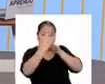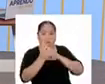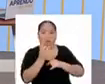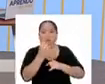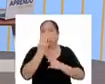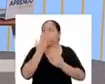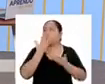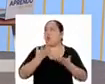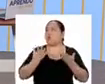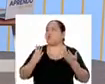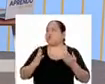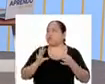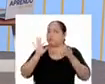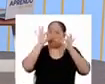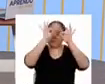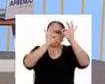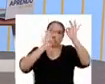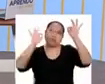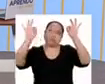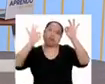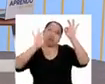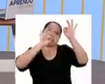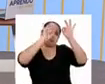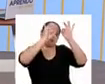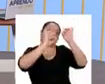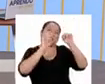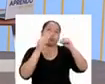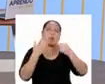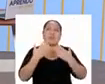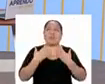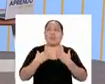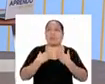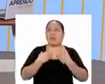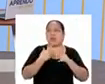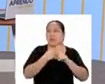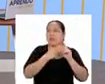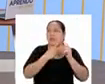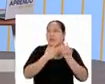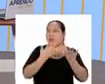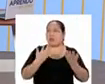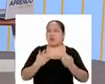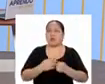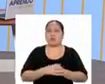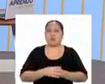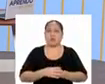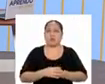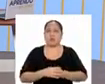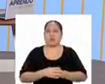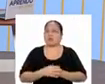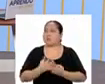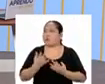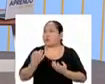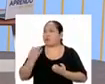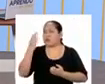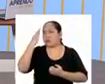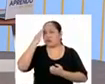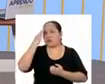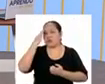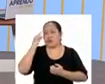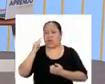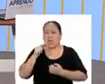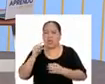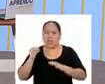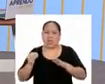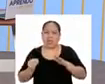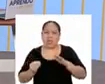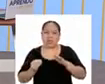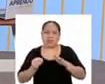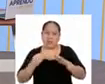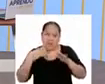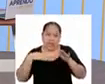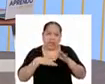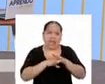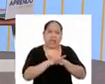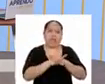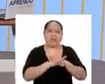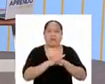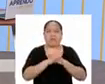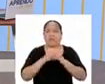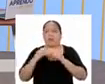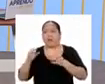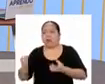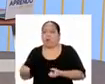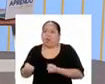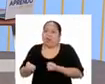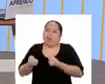como decoración y poder tener también otras a la mano. Quisiera saber si entrarían para no estar subiendo